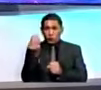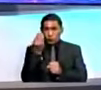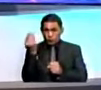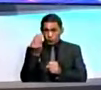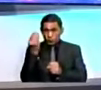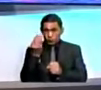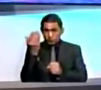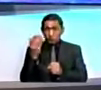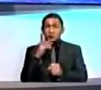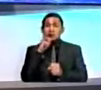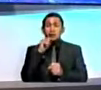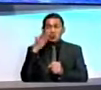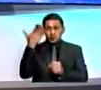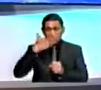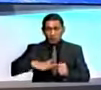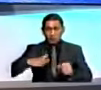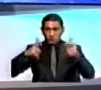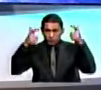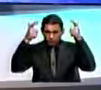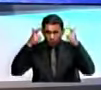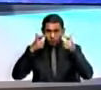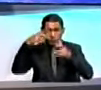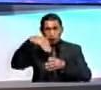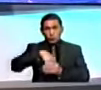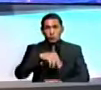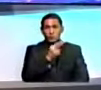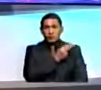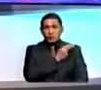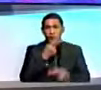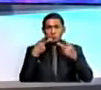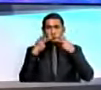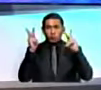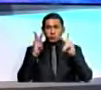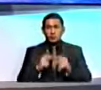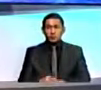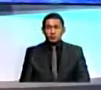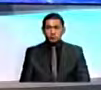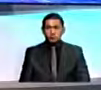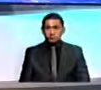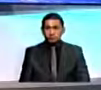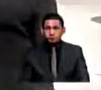que se gradúan en universidades públicas.